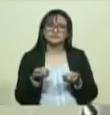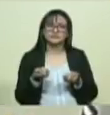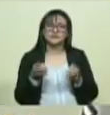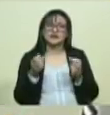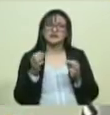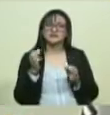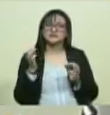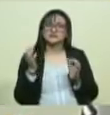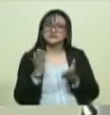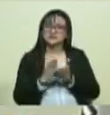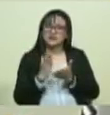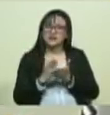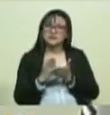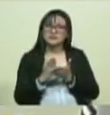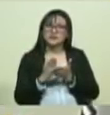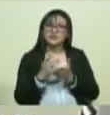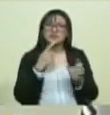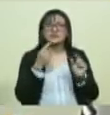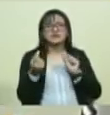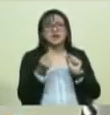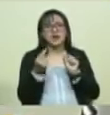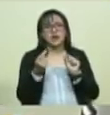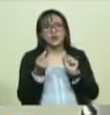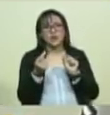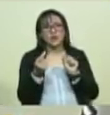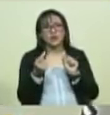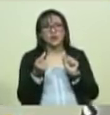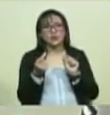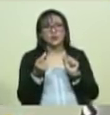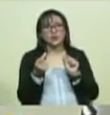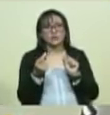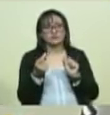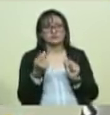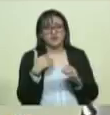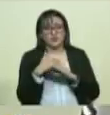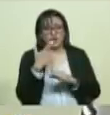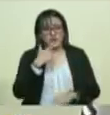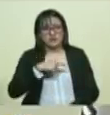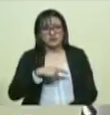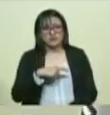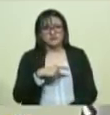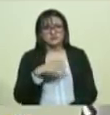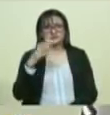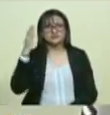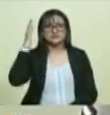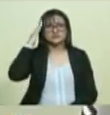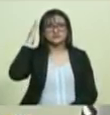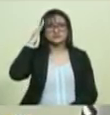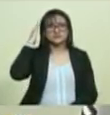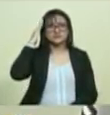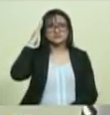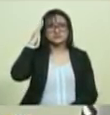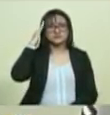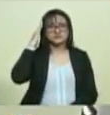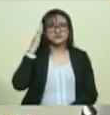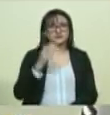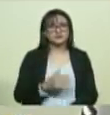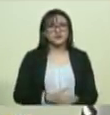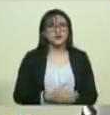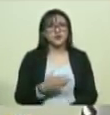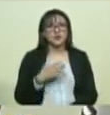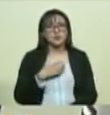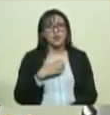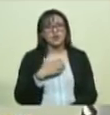diálogo por delante, como es mi caso, sabe muy bien que no se puede